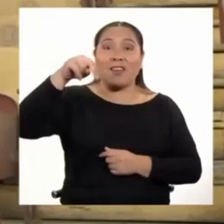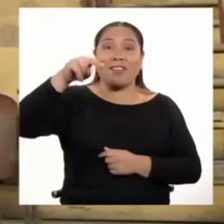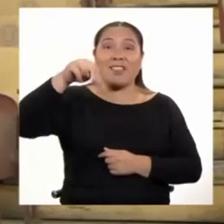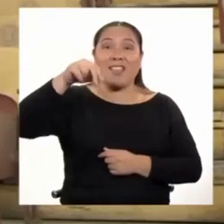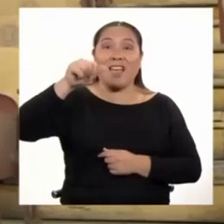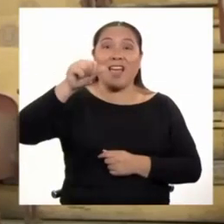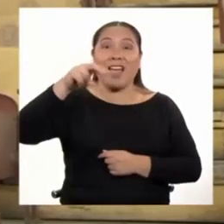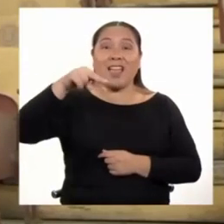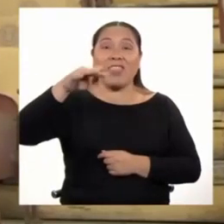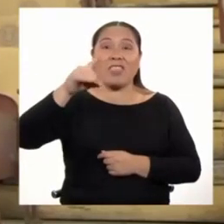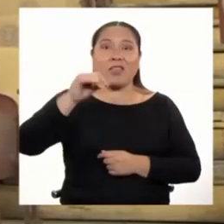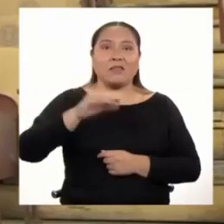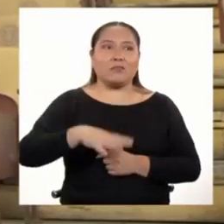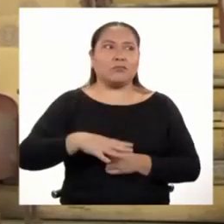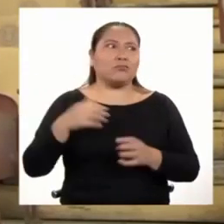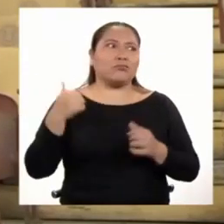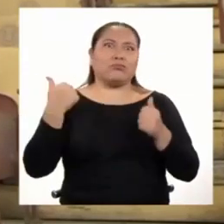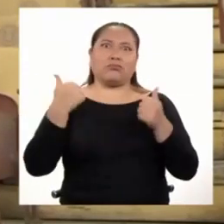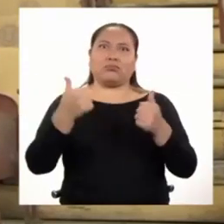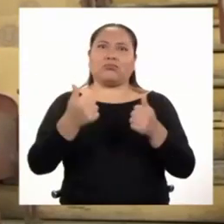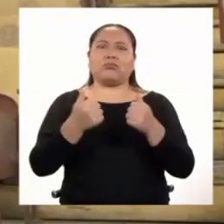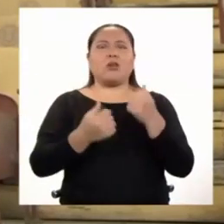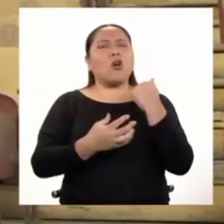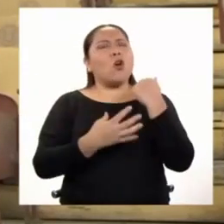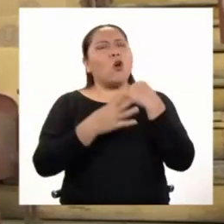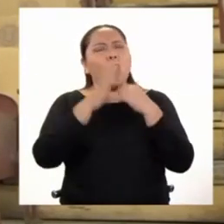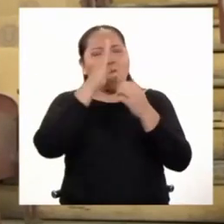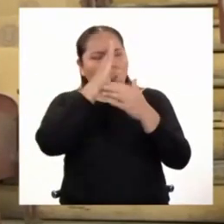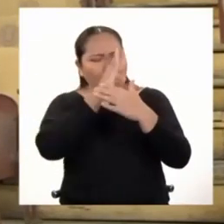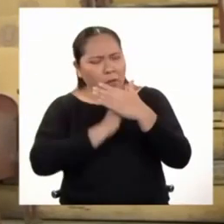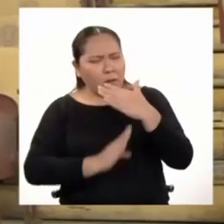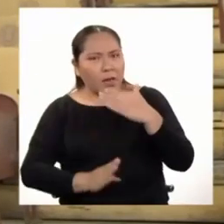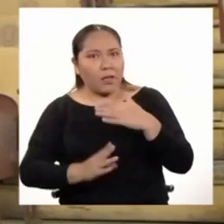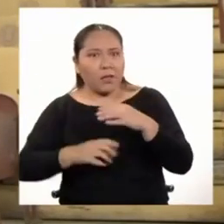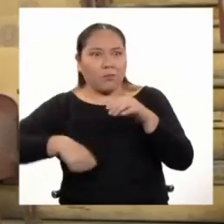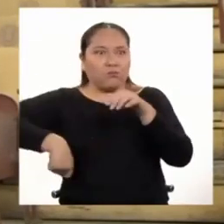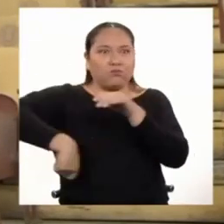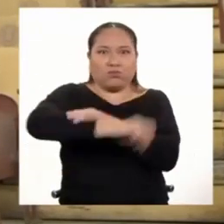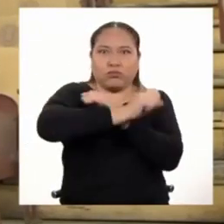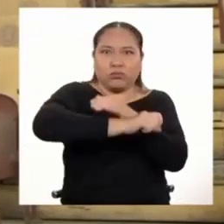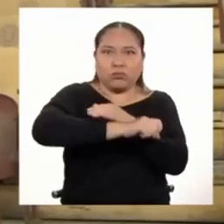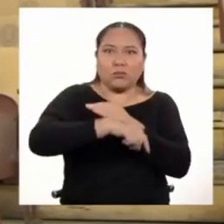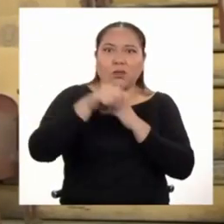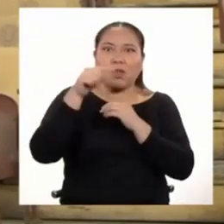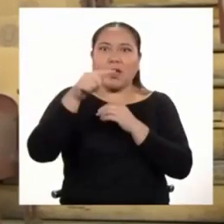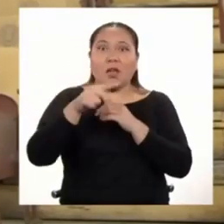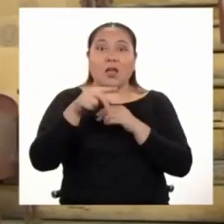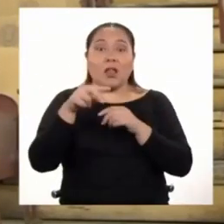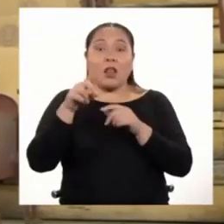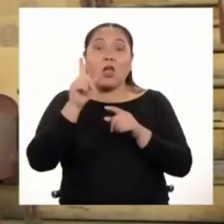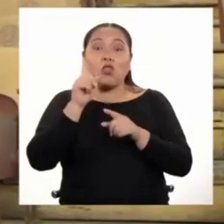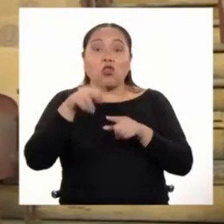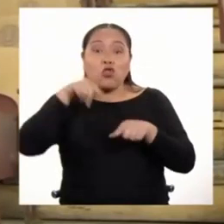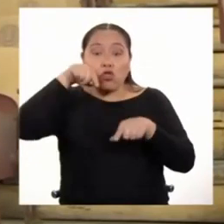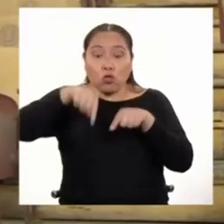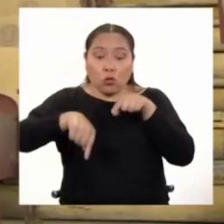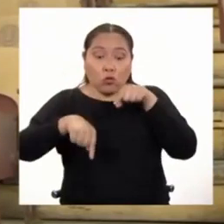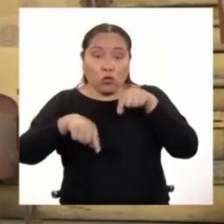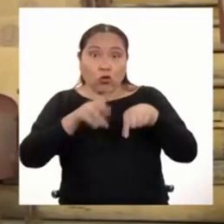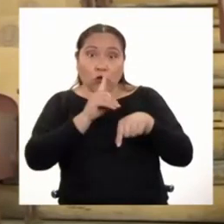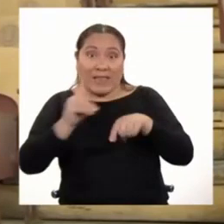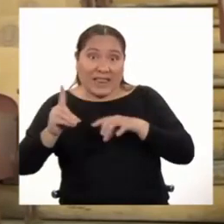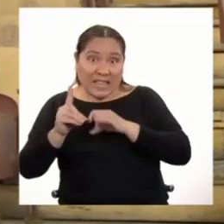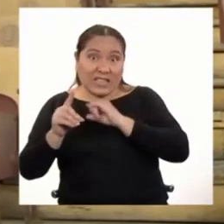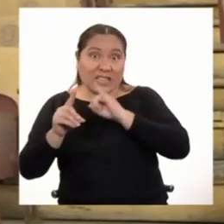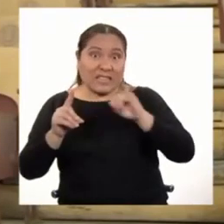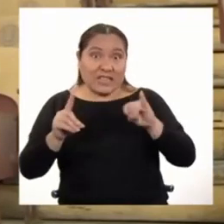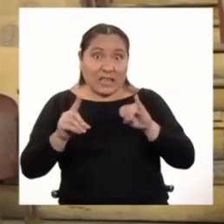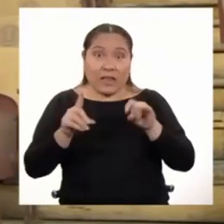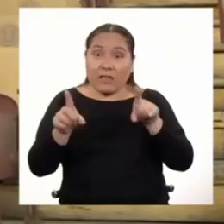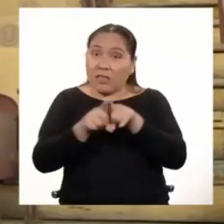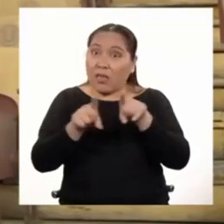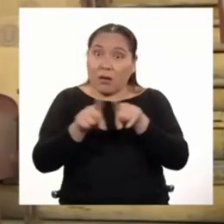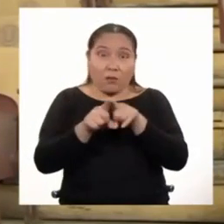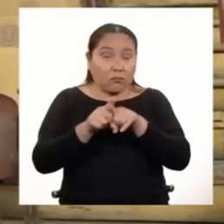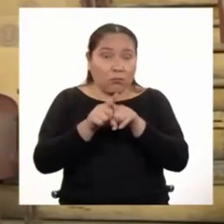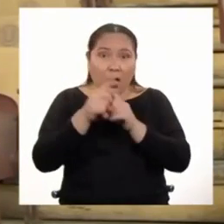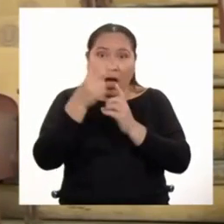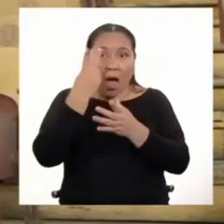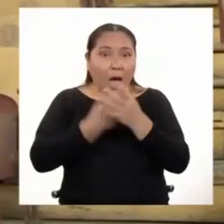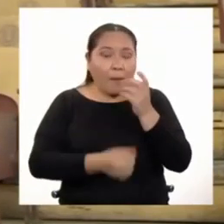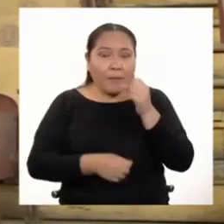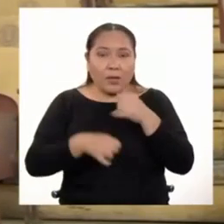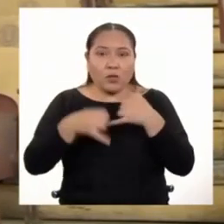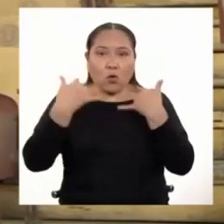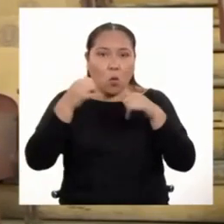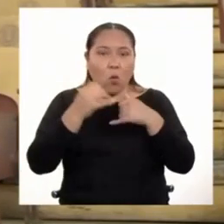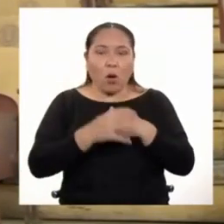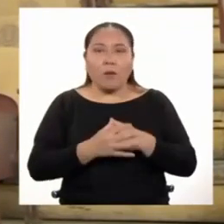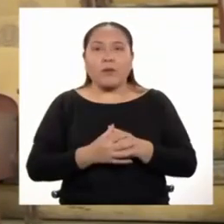goleador, dueño de un poderosísimo remate, dominaba las dos piernas y era bueno en el juego aéreo. Cuando